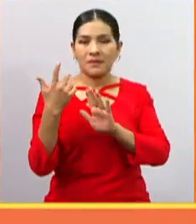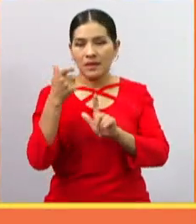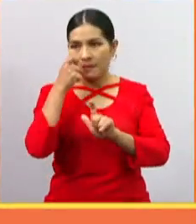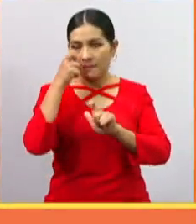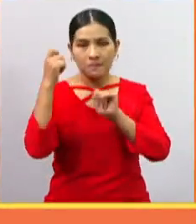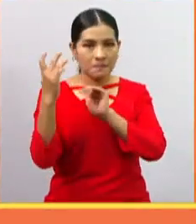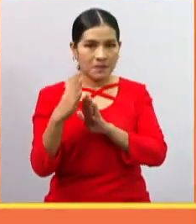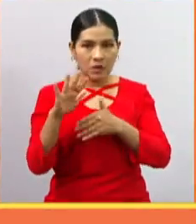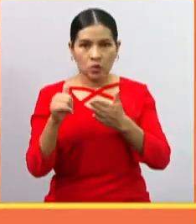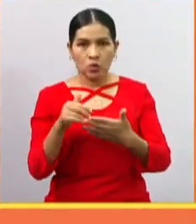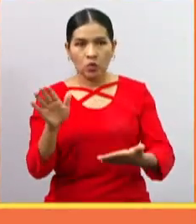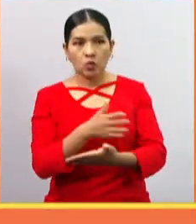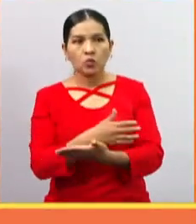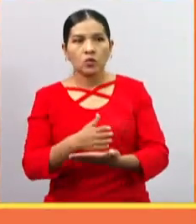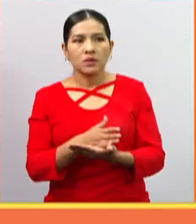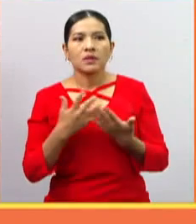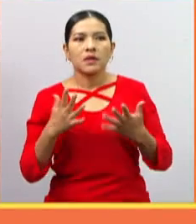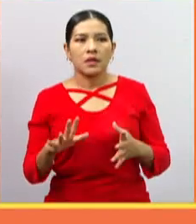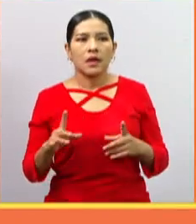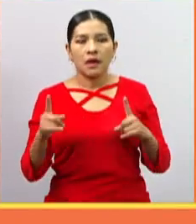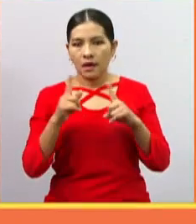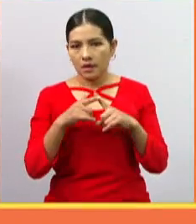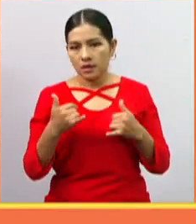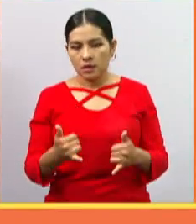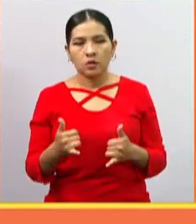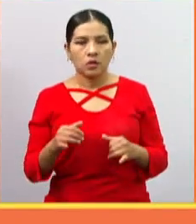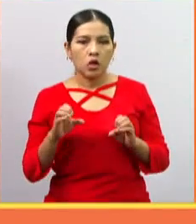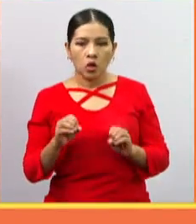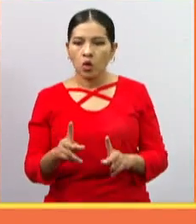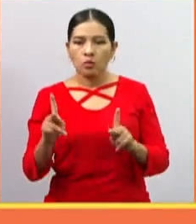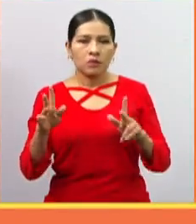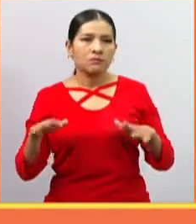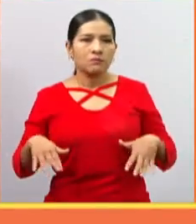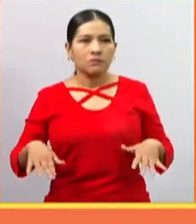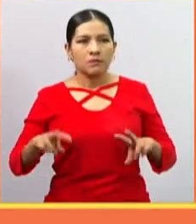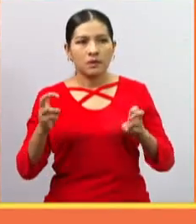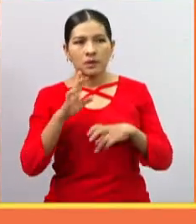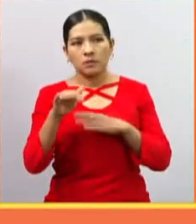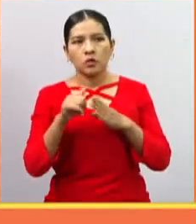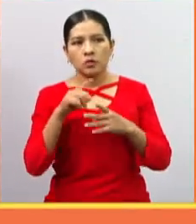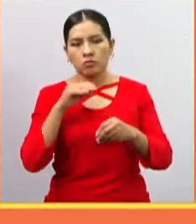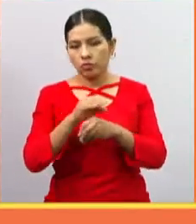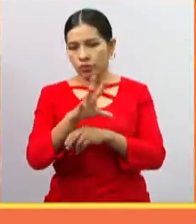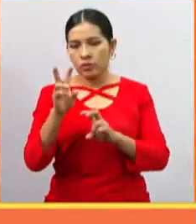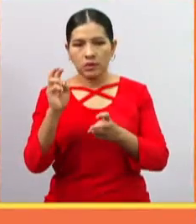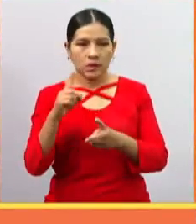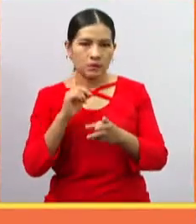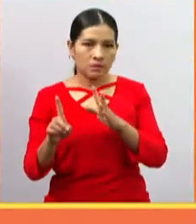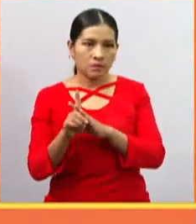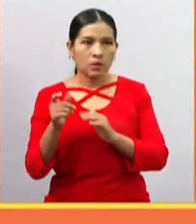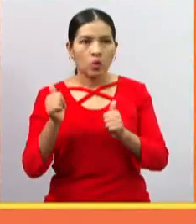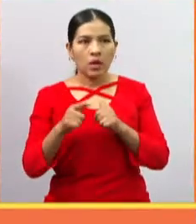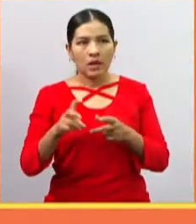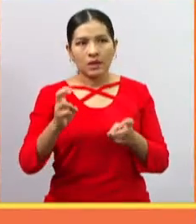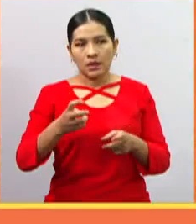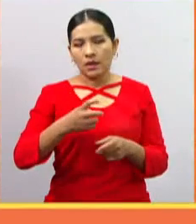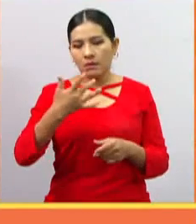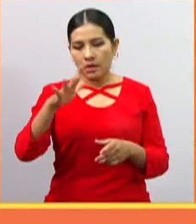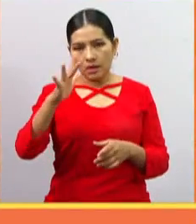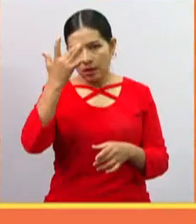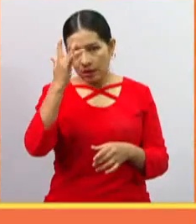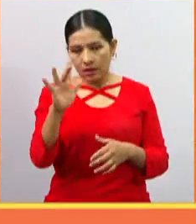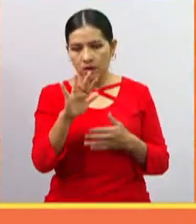afortunadamente, todavía no es posible de ser reproducida por ningún medio, ni por la inteligencia